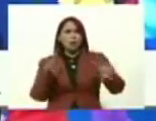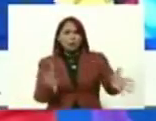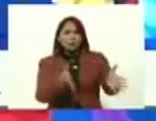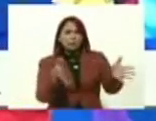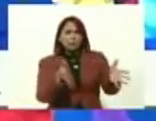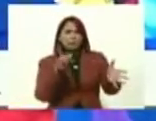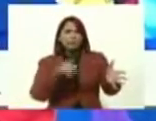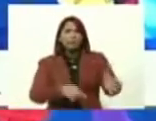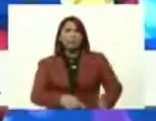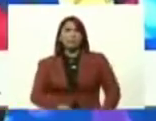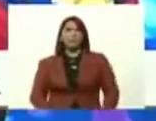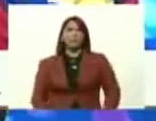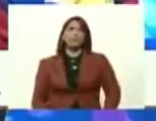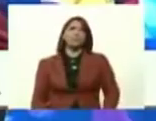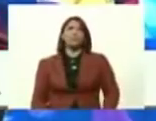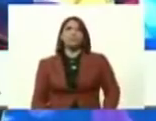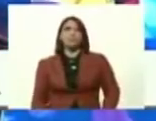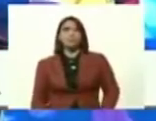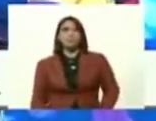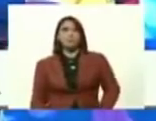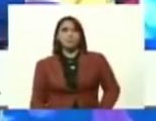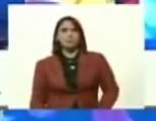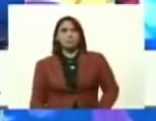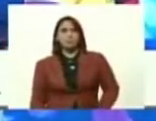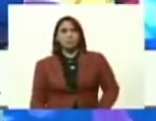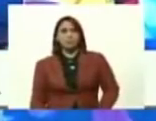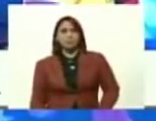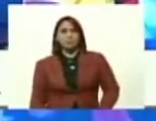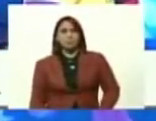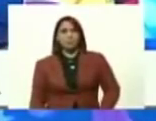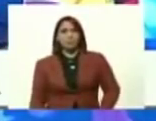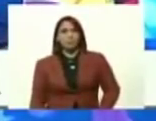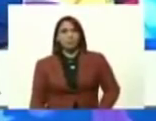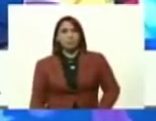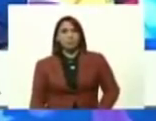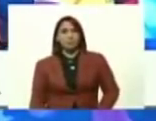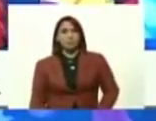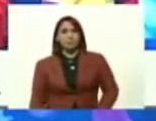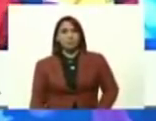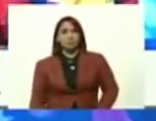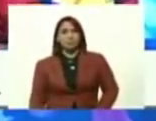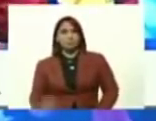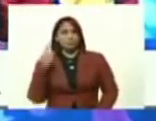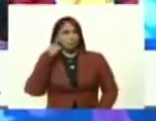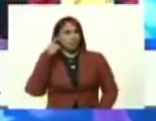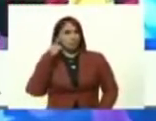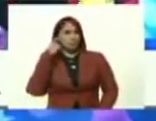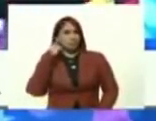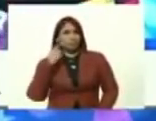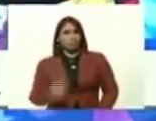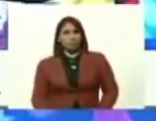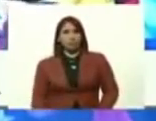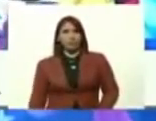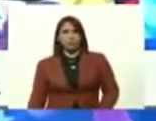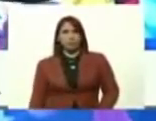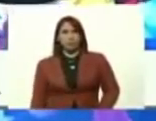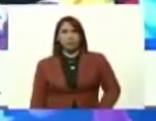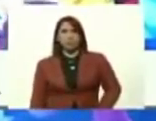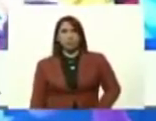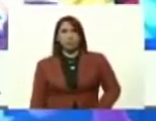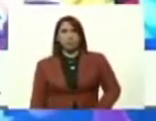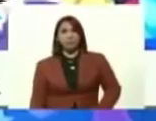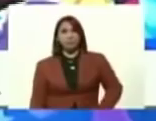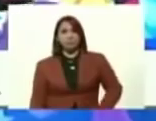larga y cada vez va a ser más larga. Venezuela está cerca de los 78